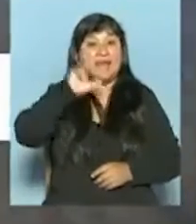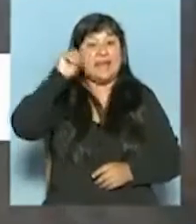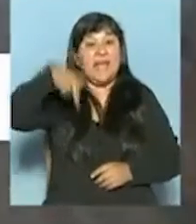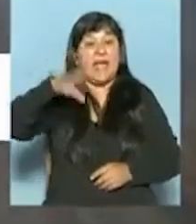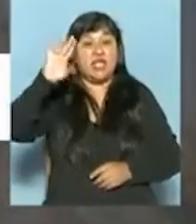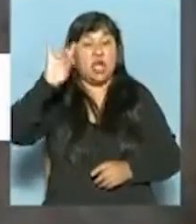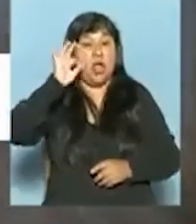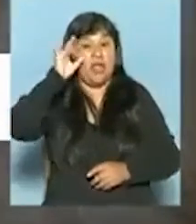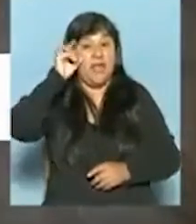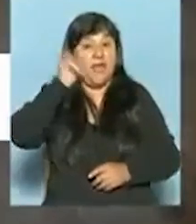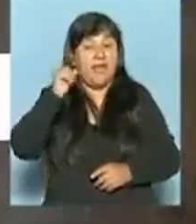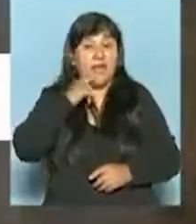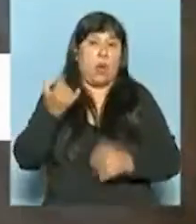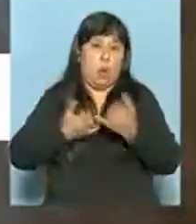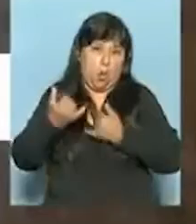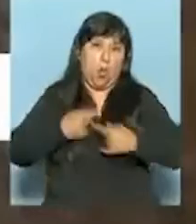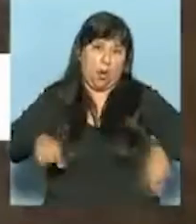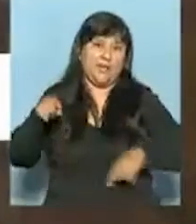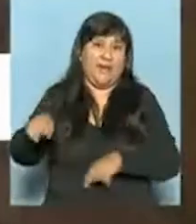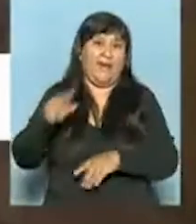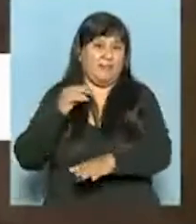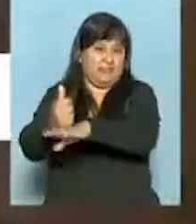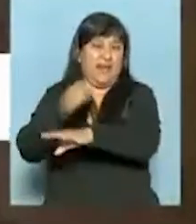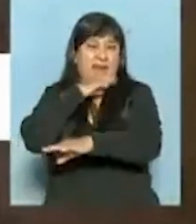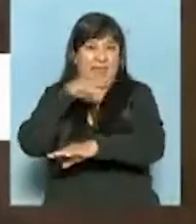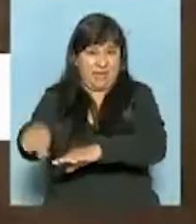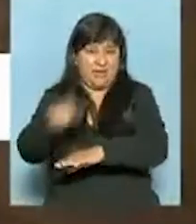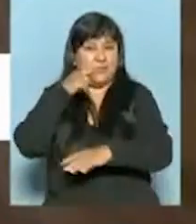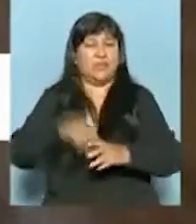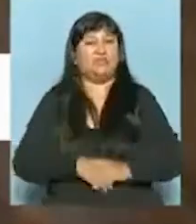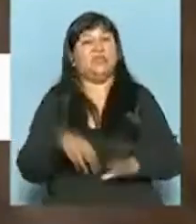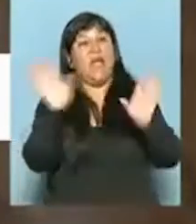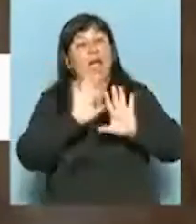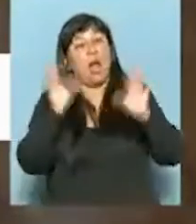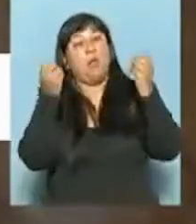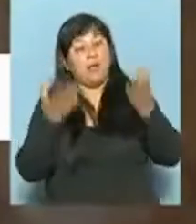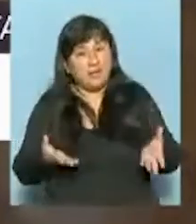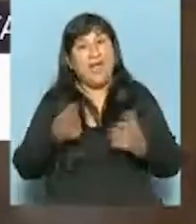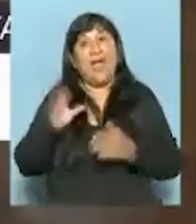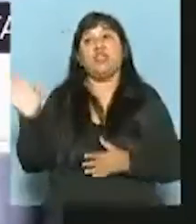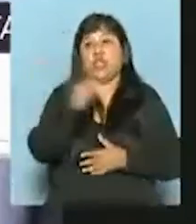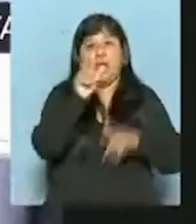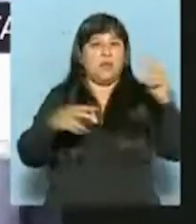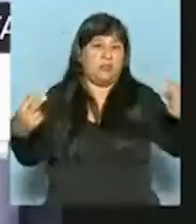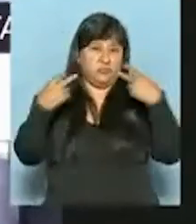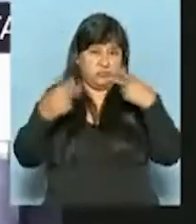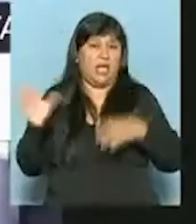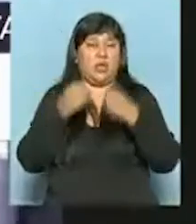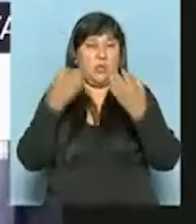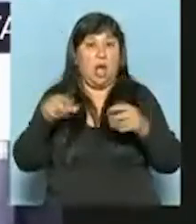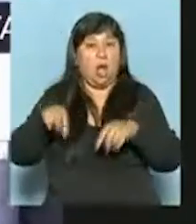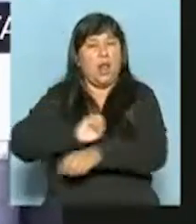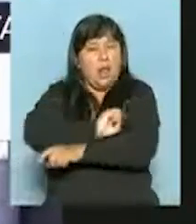Hola, ¿qué tal, Héctor, Mariana, a toda la teleaudiencia del Canal 7 de Jujuy? Desde la madrugada de hoy, la policía de la provincia, el